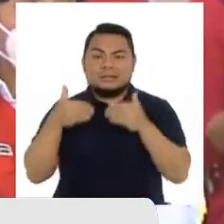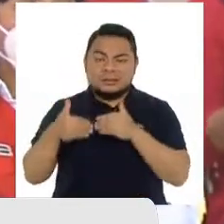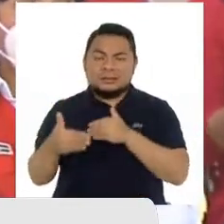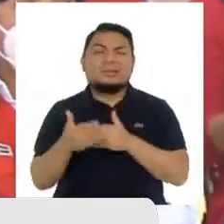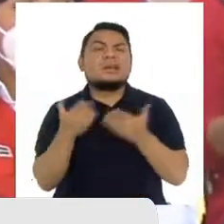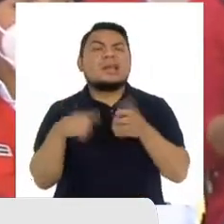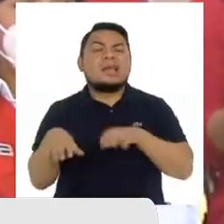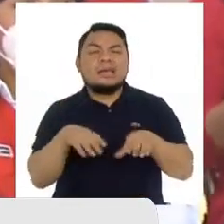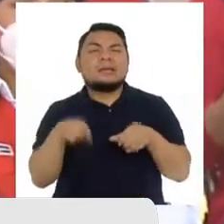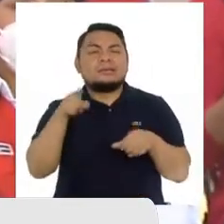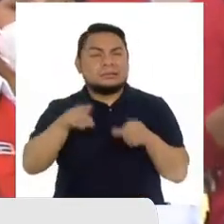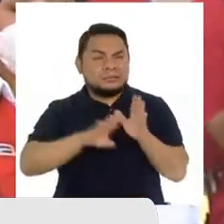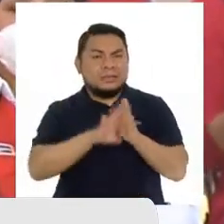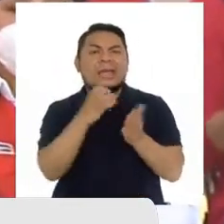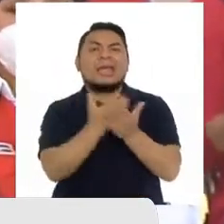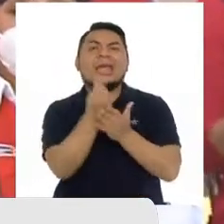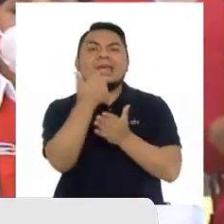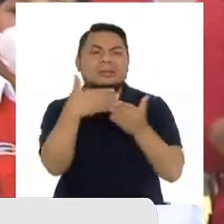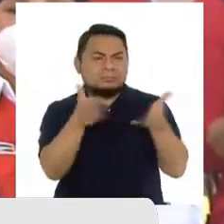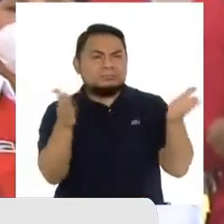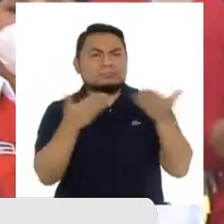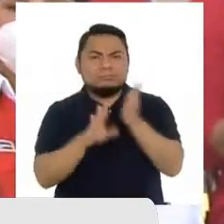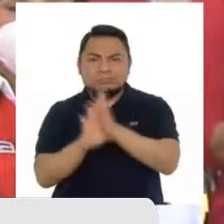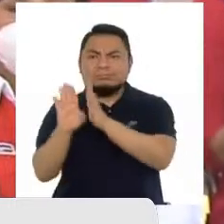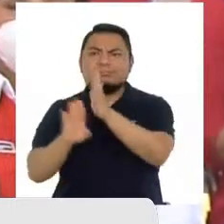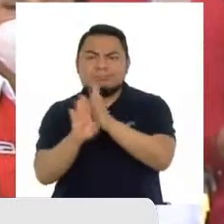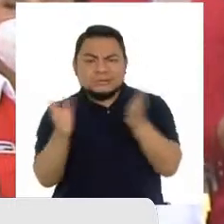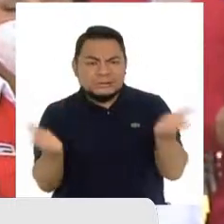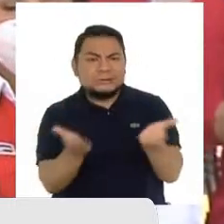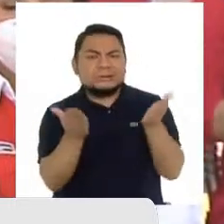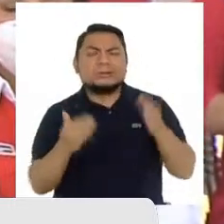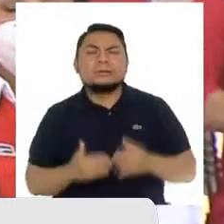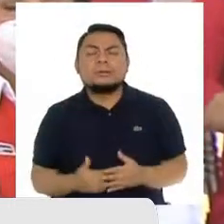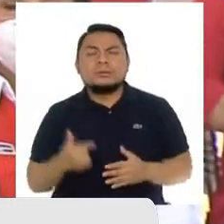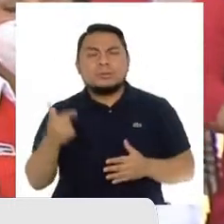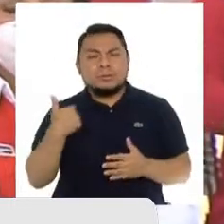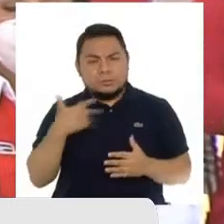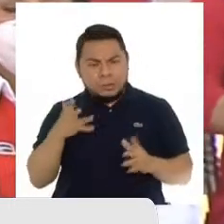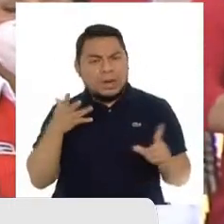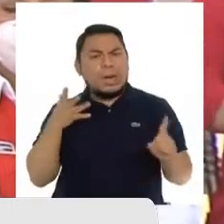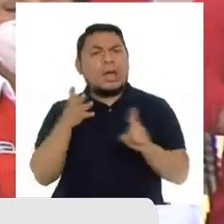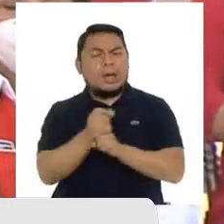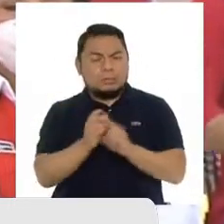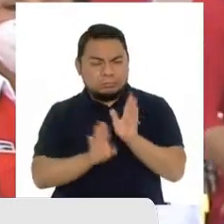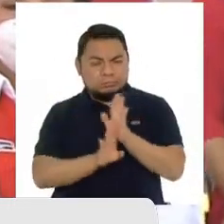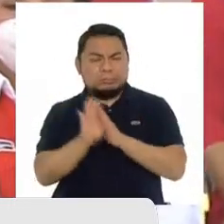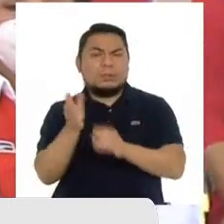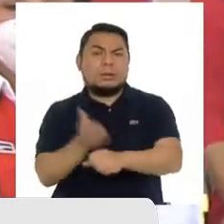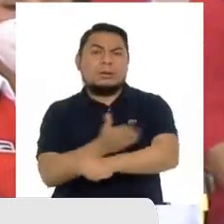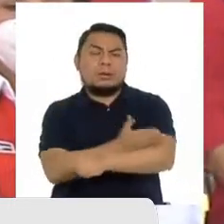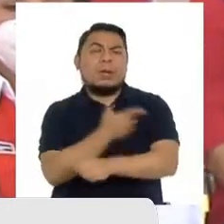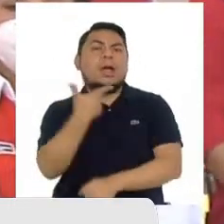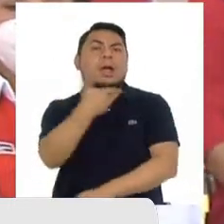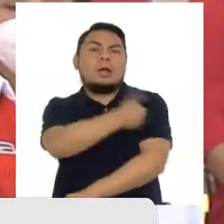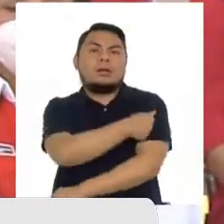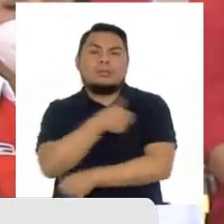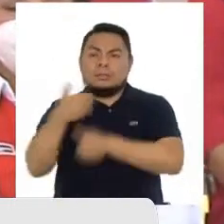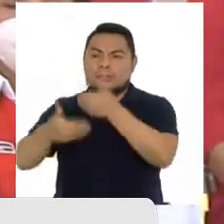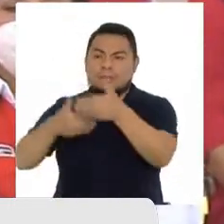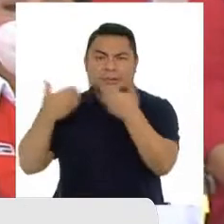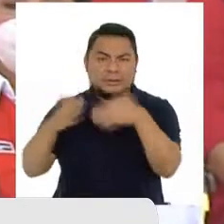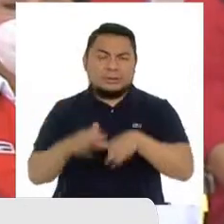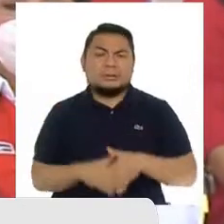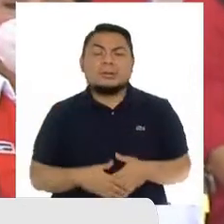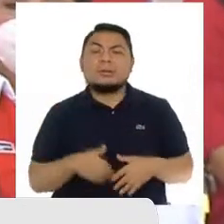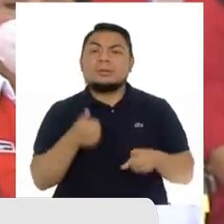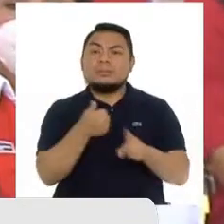sido reactivar la economía nacional hemos logrado un gran avance del proceso de vacunación el